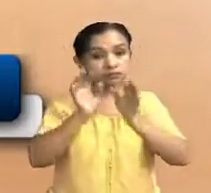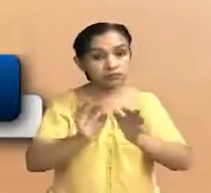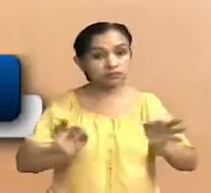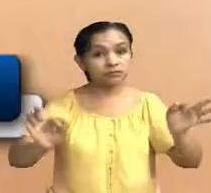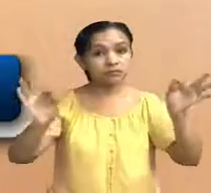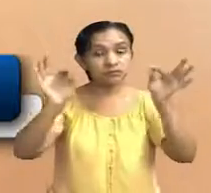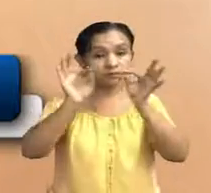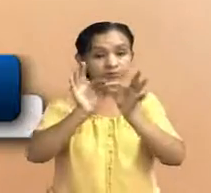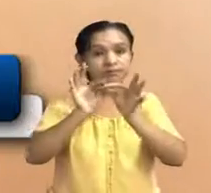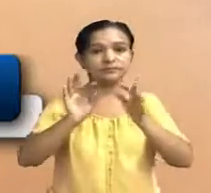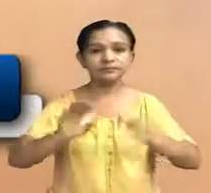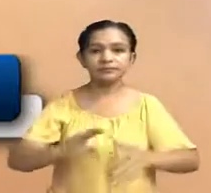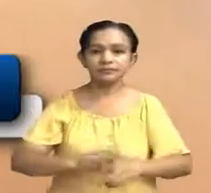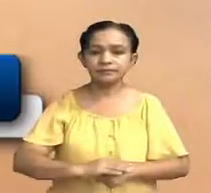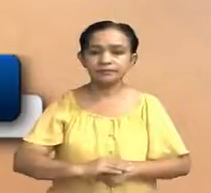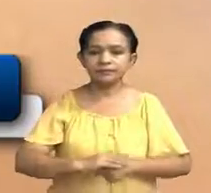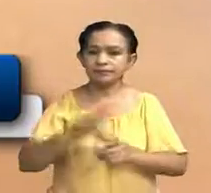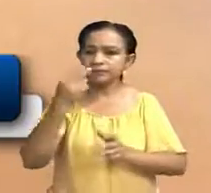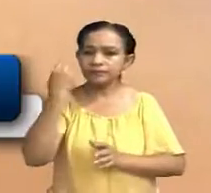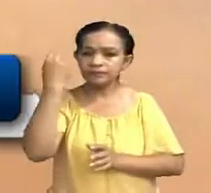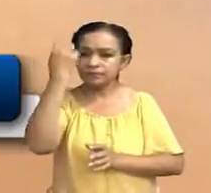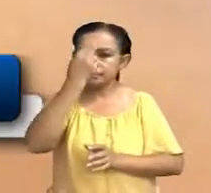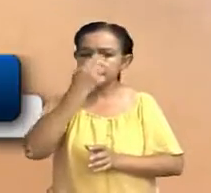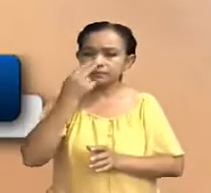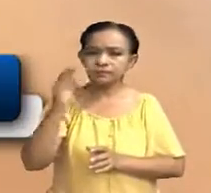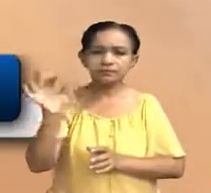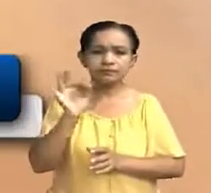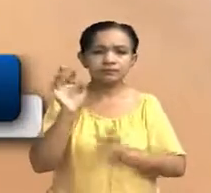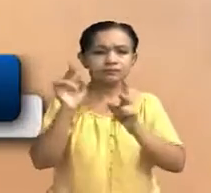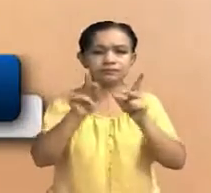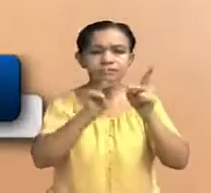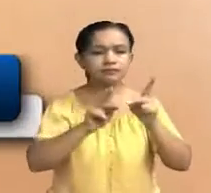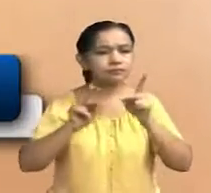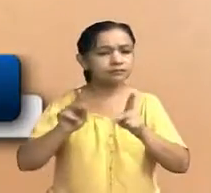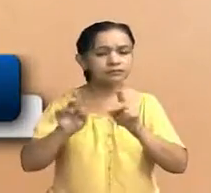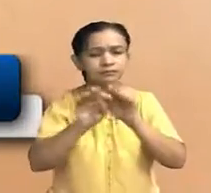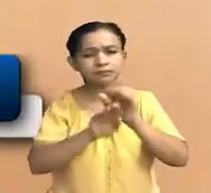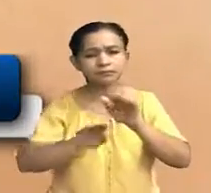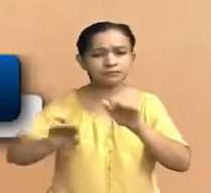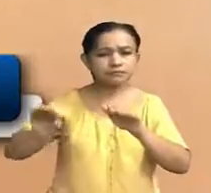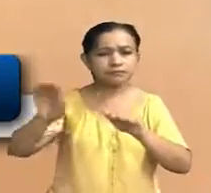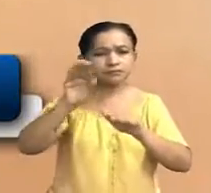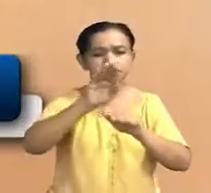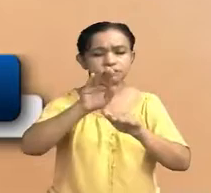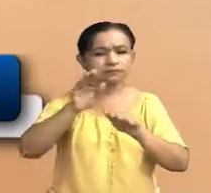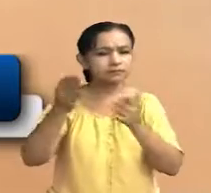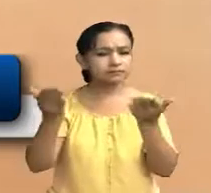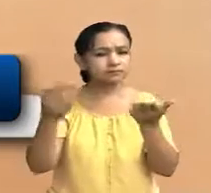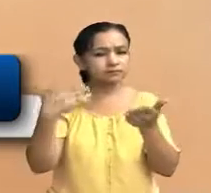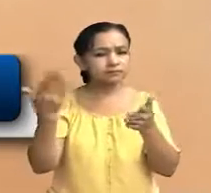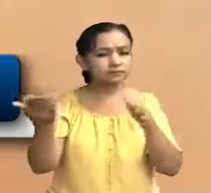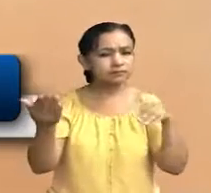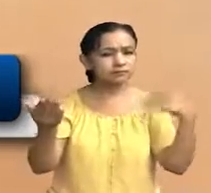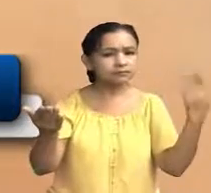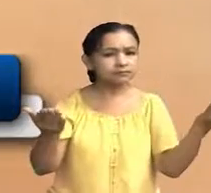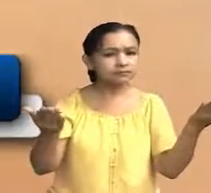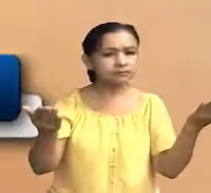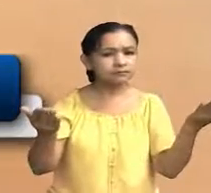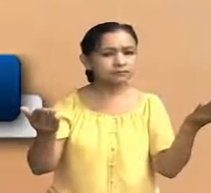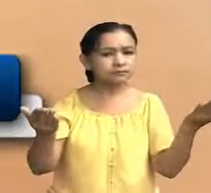es muy importante. Ahora, ¿a qué tipo de pacientes le da mayoritariamente? Yo veo